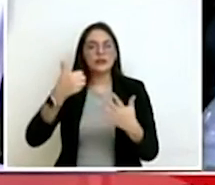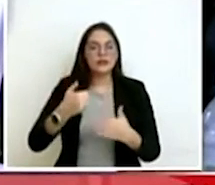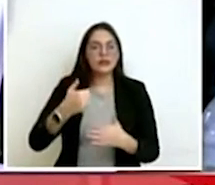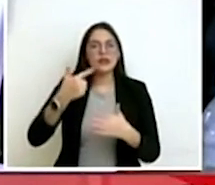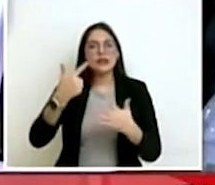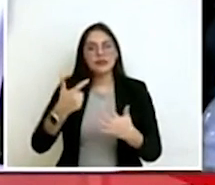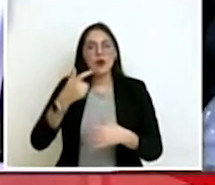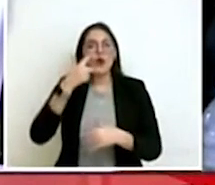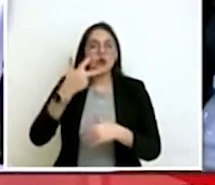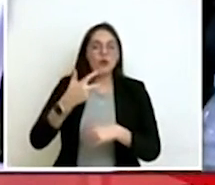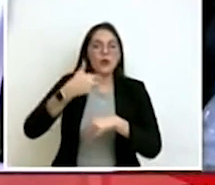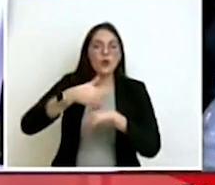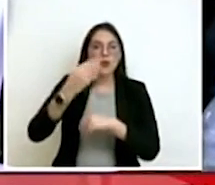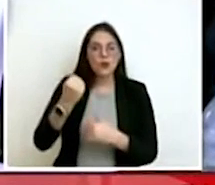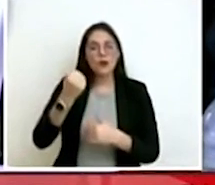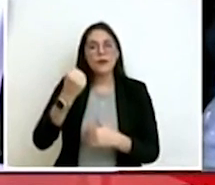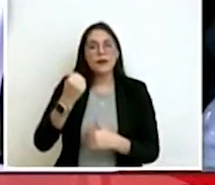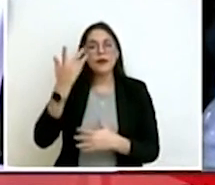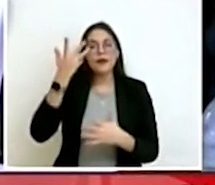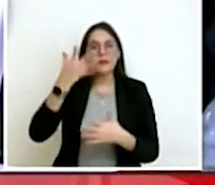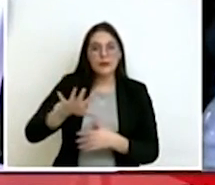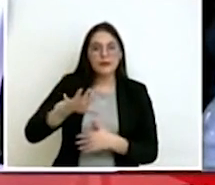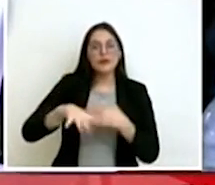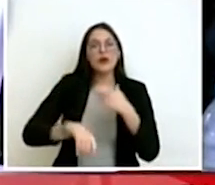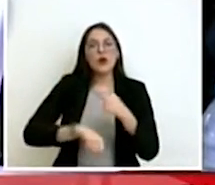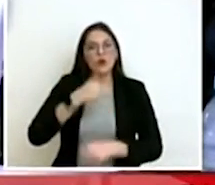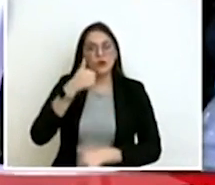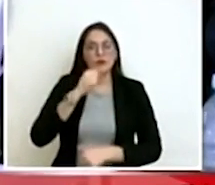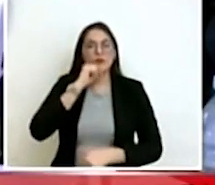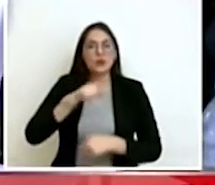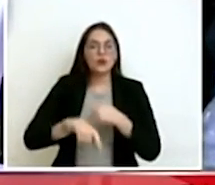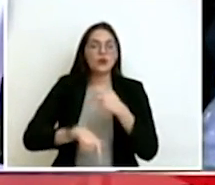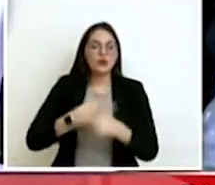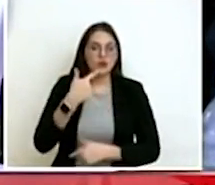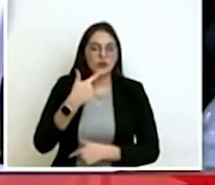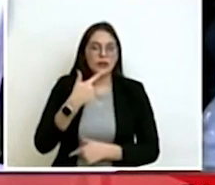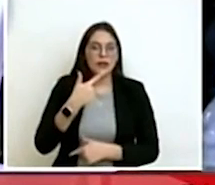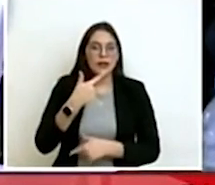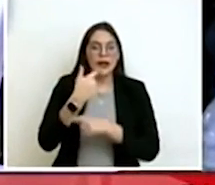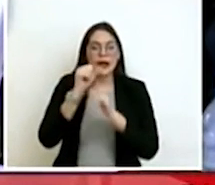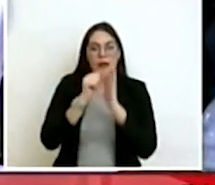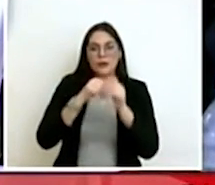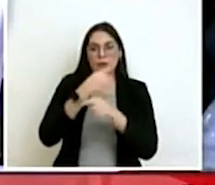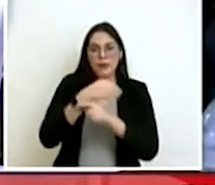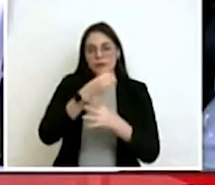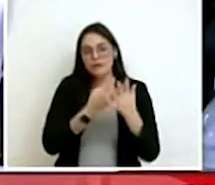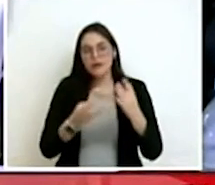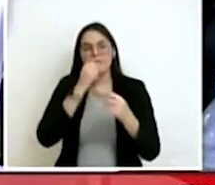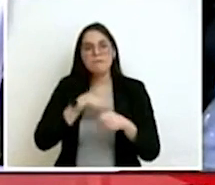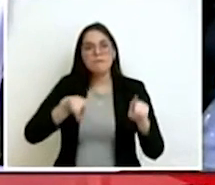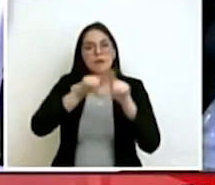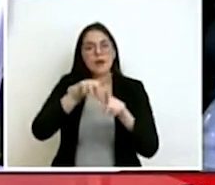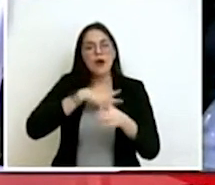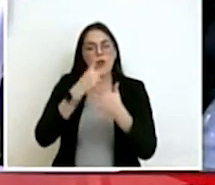sexto, séptimo, octavo, noveno, décimo, décimo primero y décimo segundo en los términos del